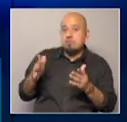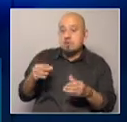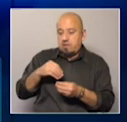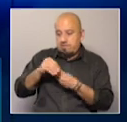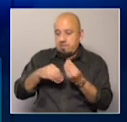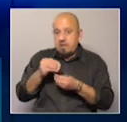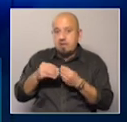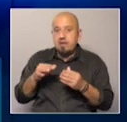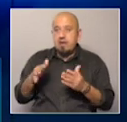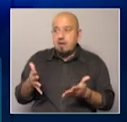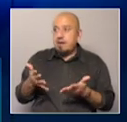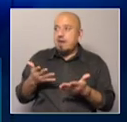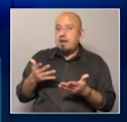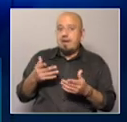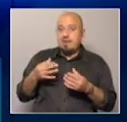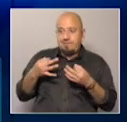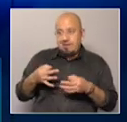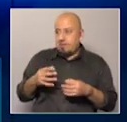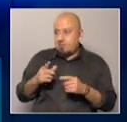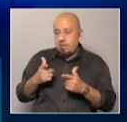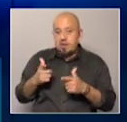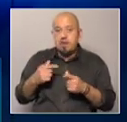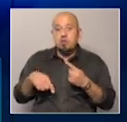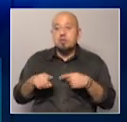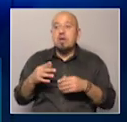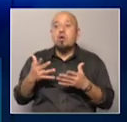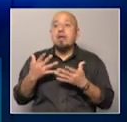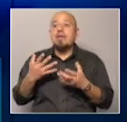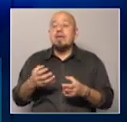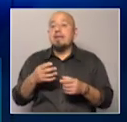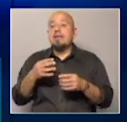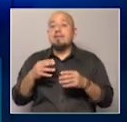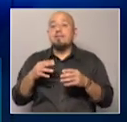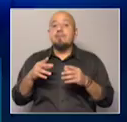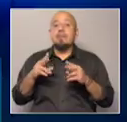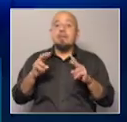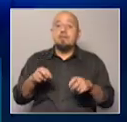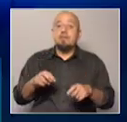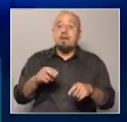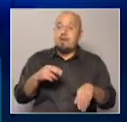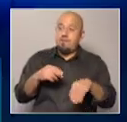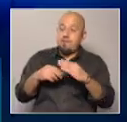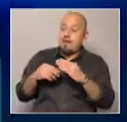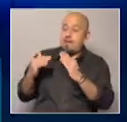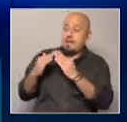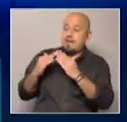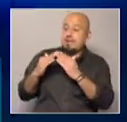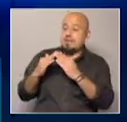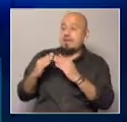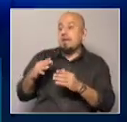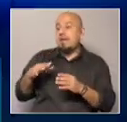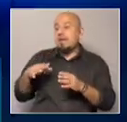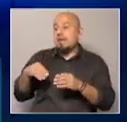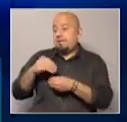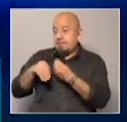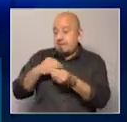que aparentemente las autoridades anteriores y las que están ahora quieren evitar, sí, se decide el pase a la casa de una familia amiga, que es